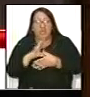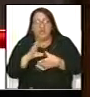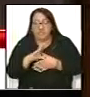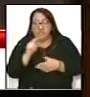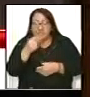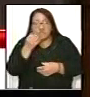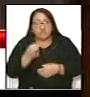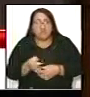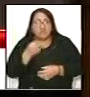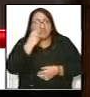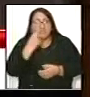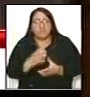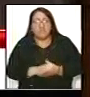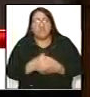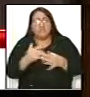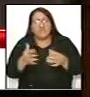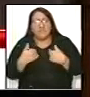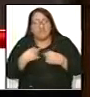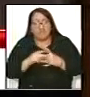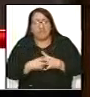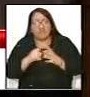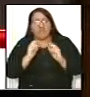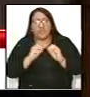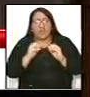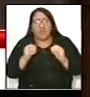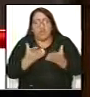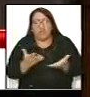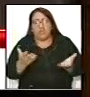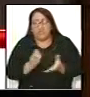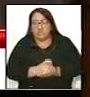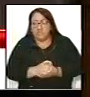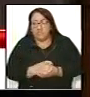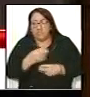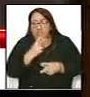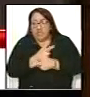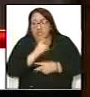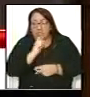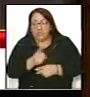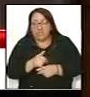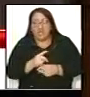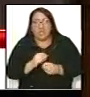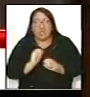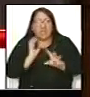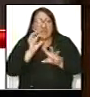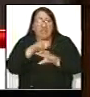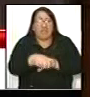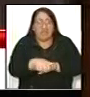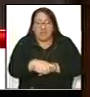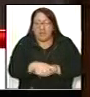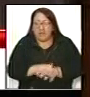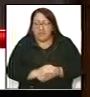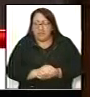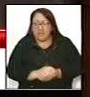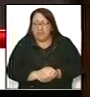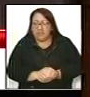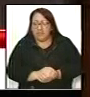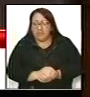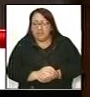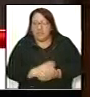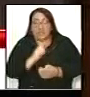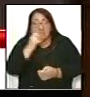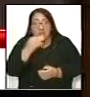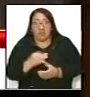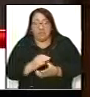una vergüenza! Ya tenemos que comenzar a llamar las cosas por su nombre. Venezuela está invadida. Y esa es la